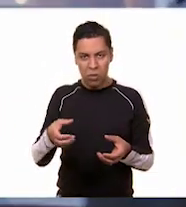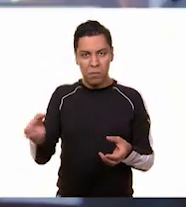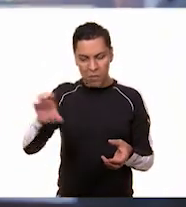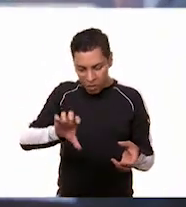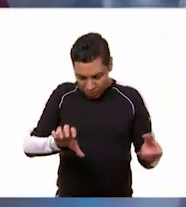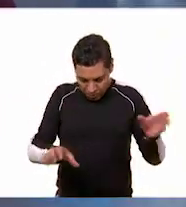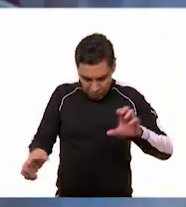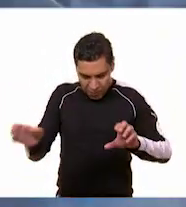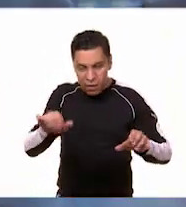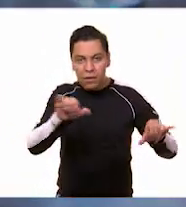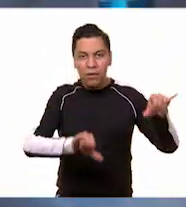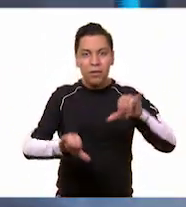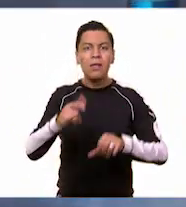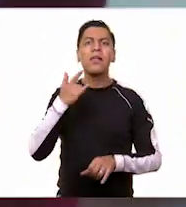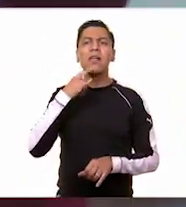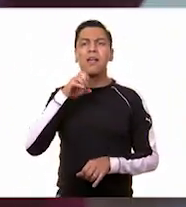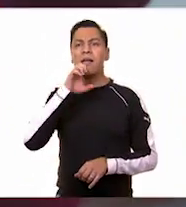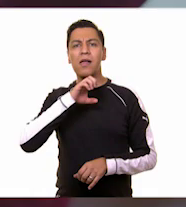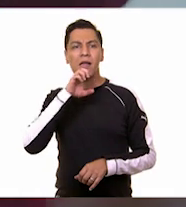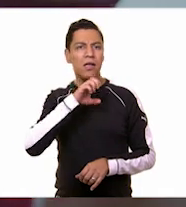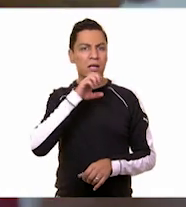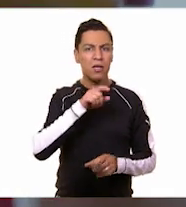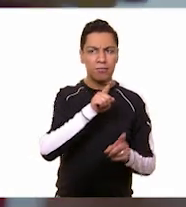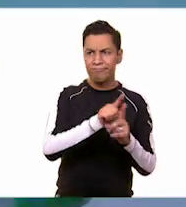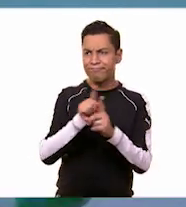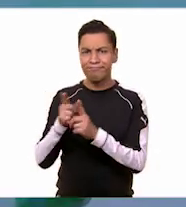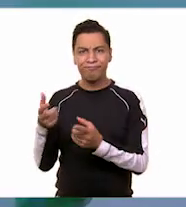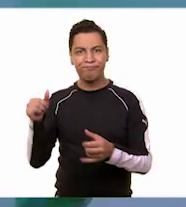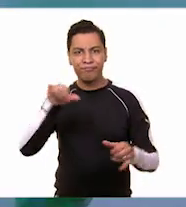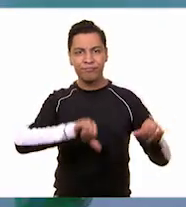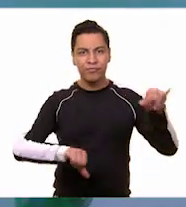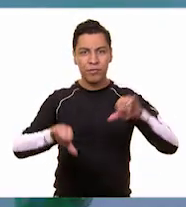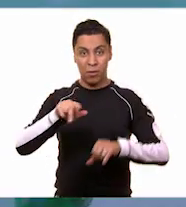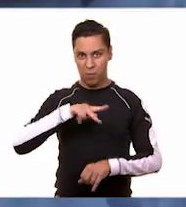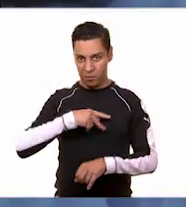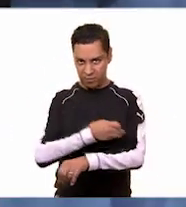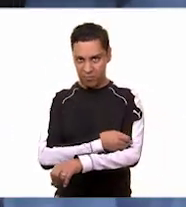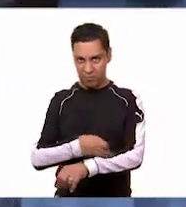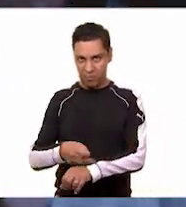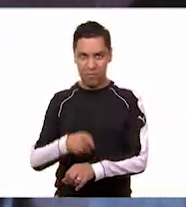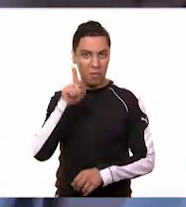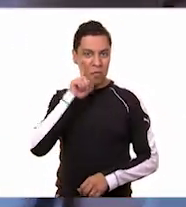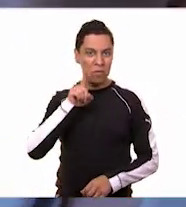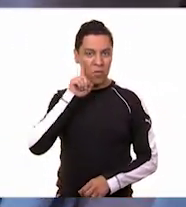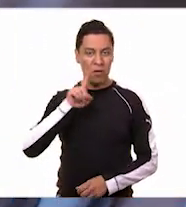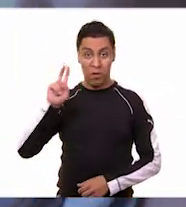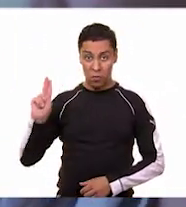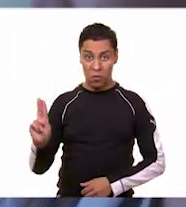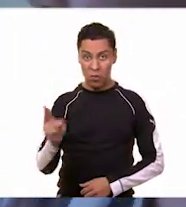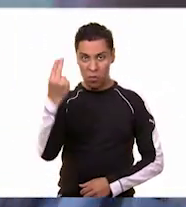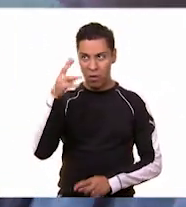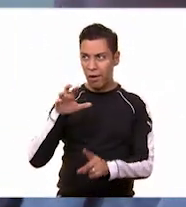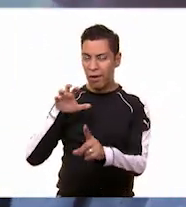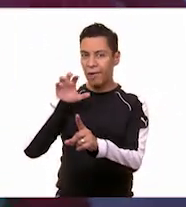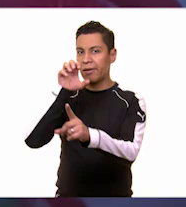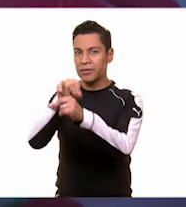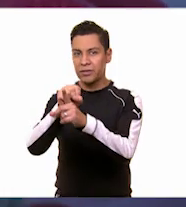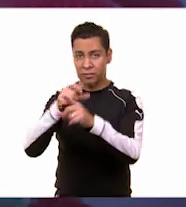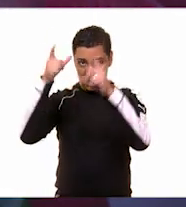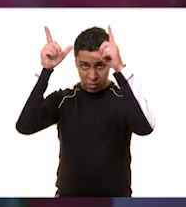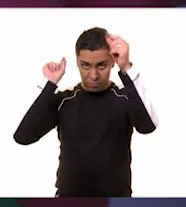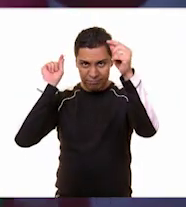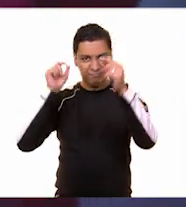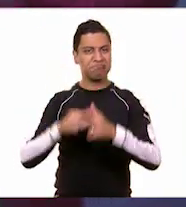y explorando todo lo que me encontraba a mi paso. En mi familia no era tan común que alguna mujer estudiara profesionalmente